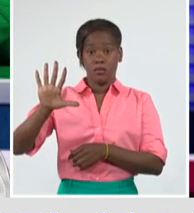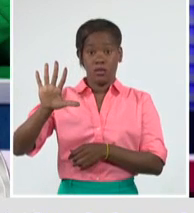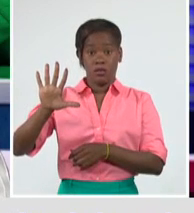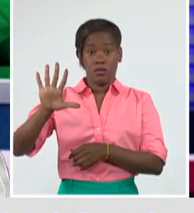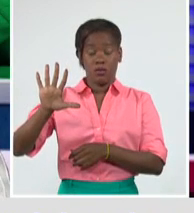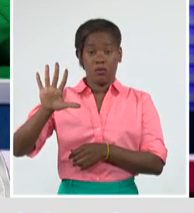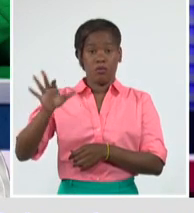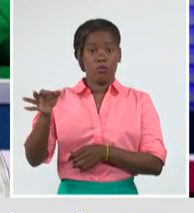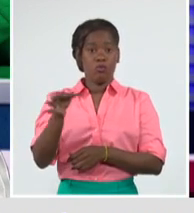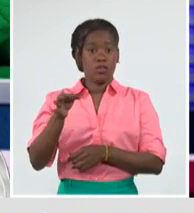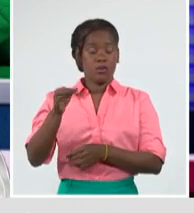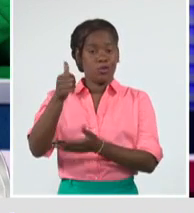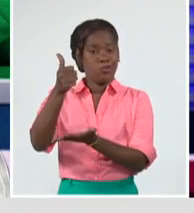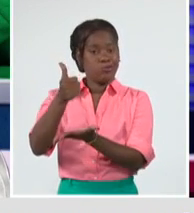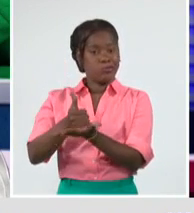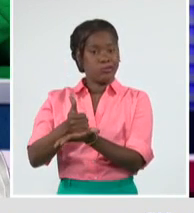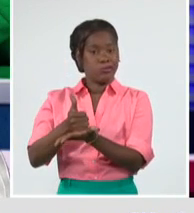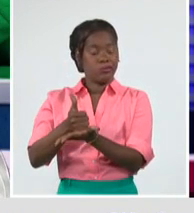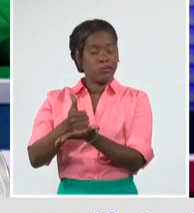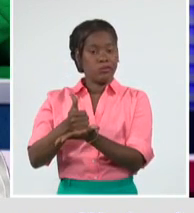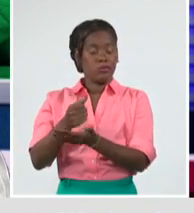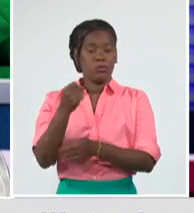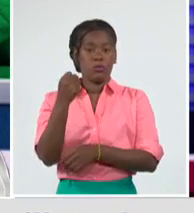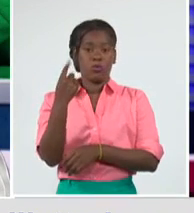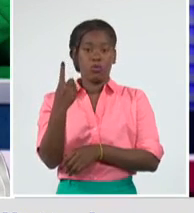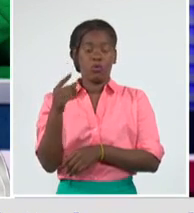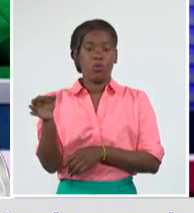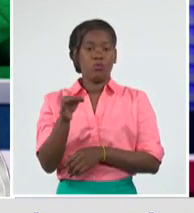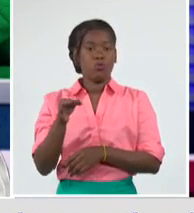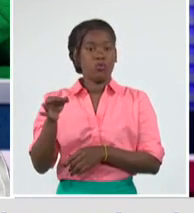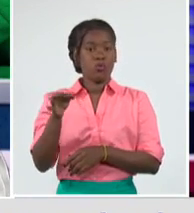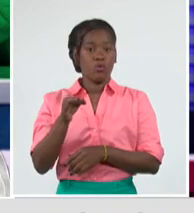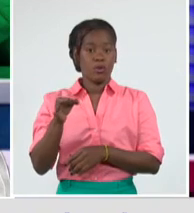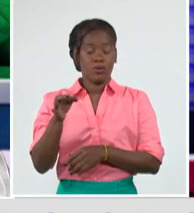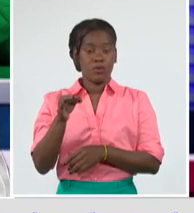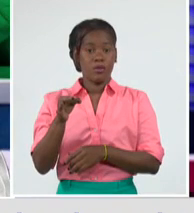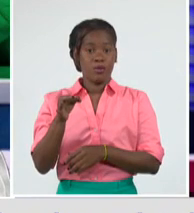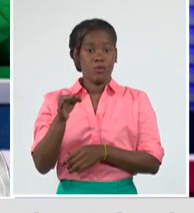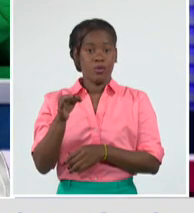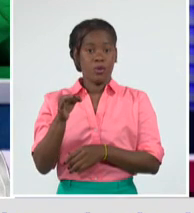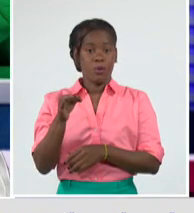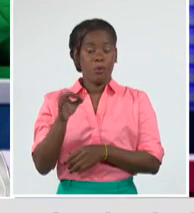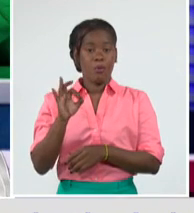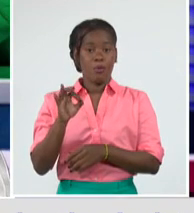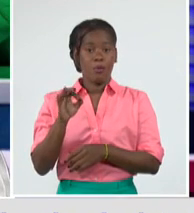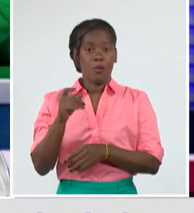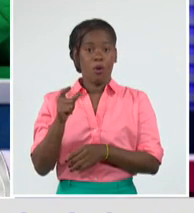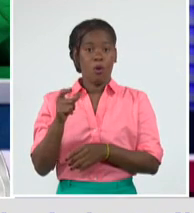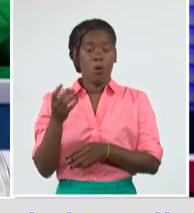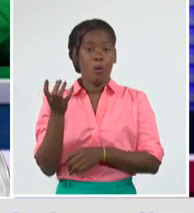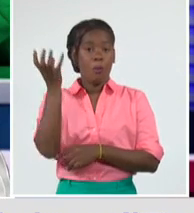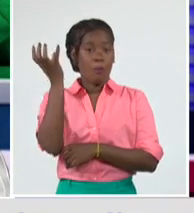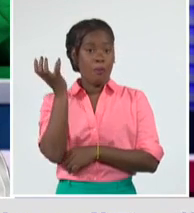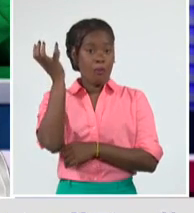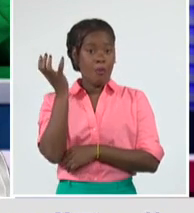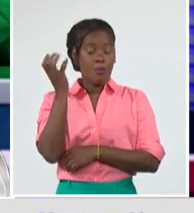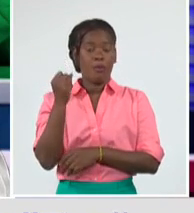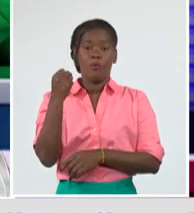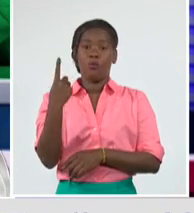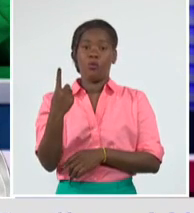de Santiago de Cuba, 1 del municipio Julio Antonio Mella y 1 del municipio de Songo La